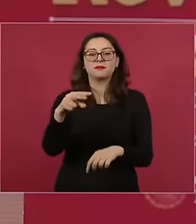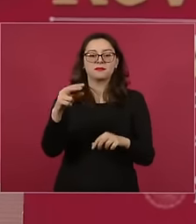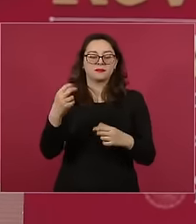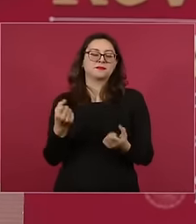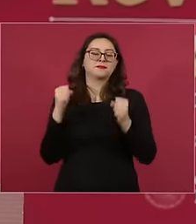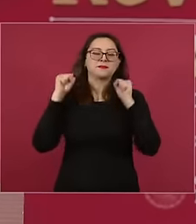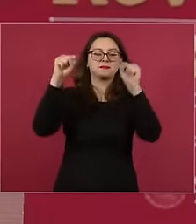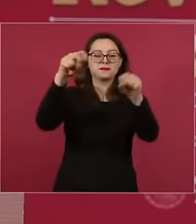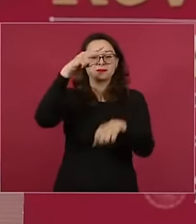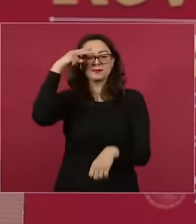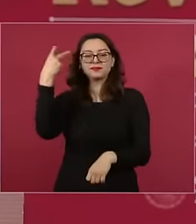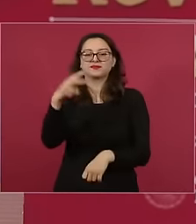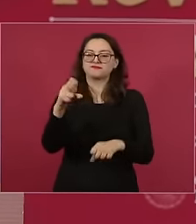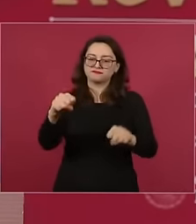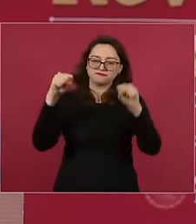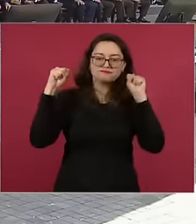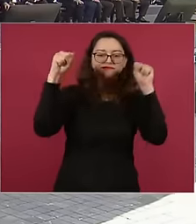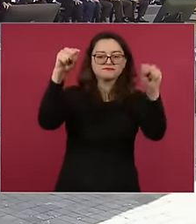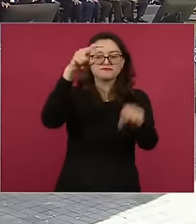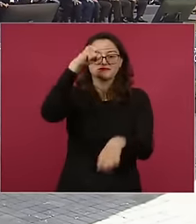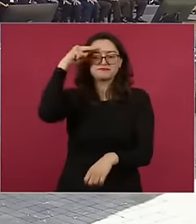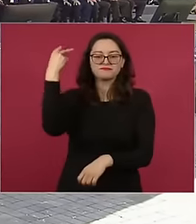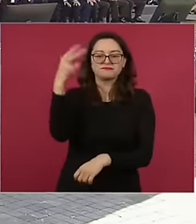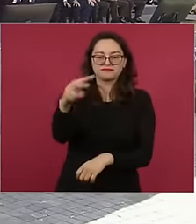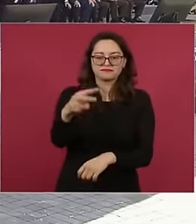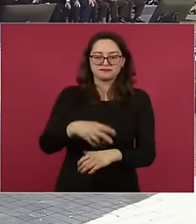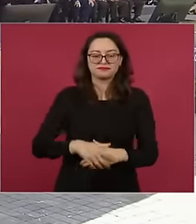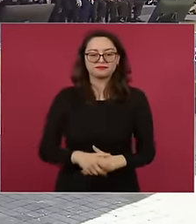México! ¡Viva México!